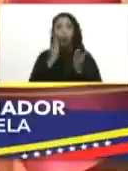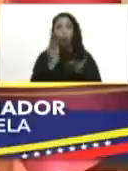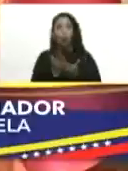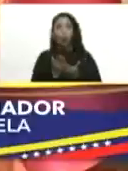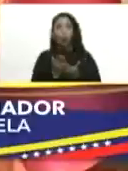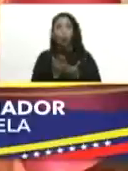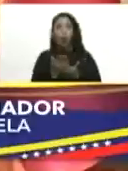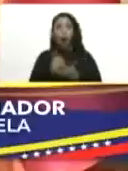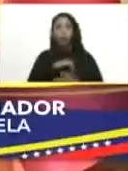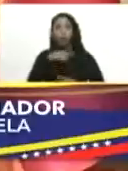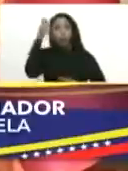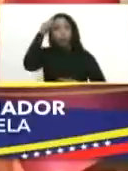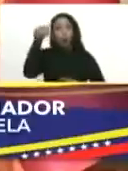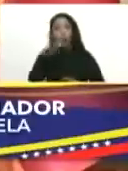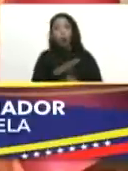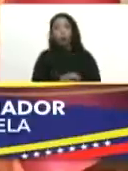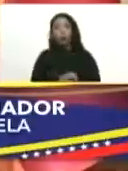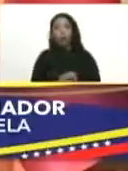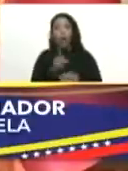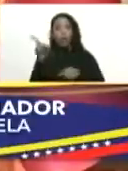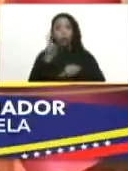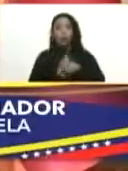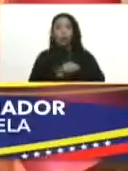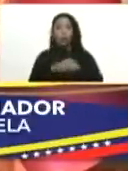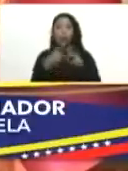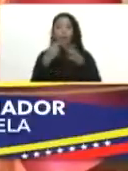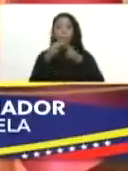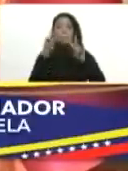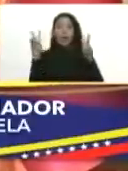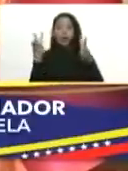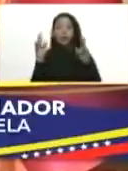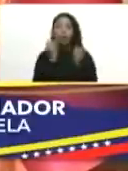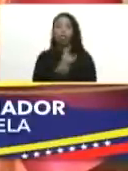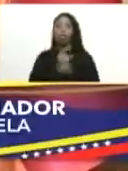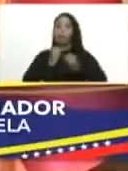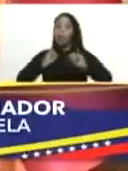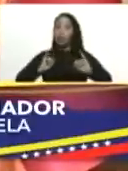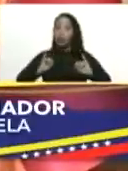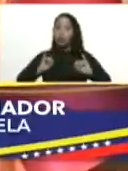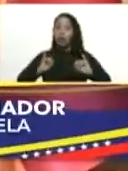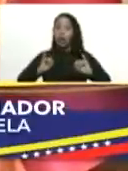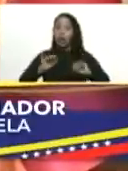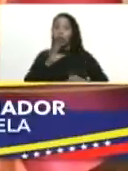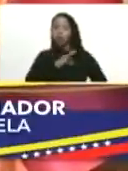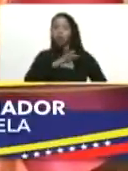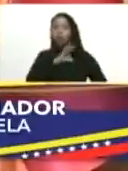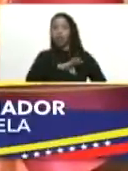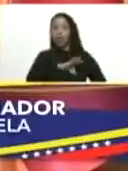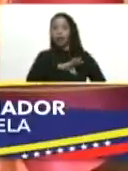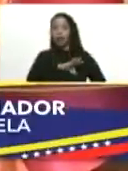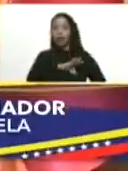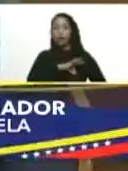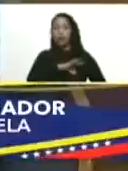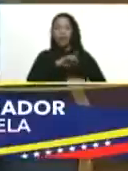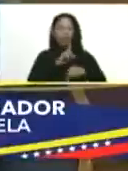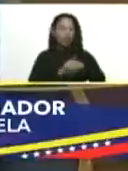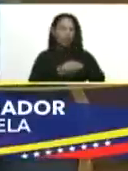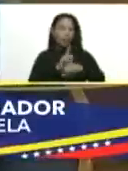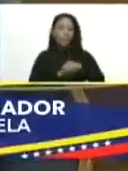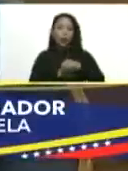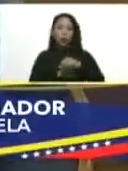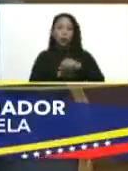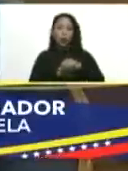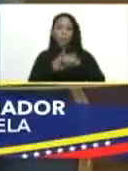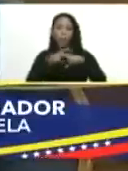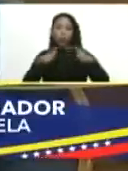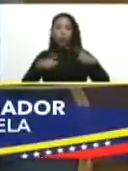a nuestros pueblos, son tiempos de paz, de independencia, de soberanía. Son tiempos de